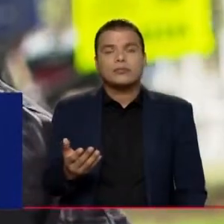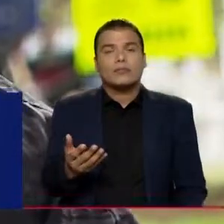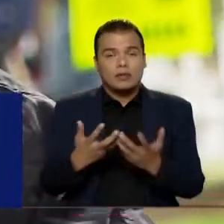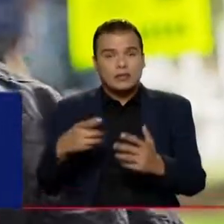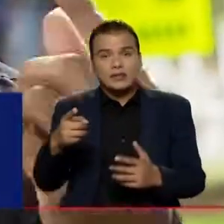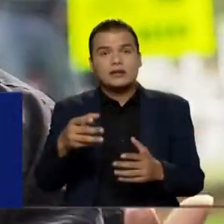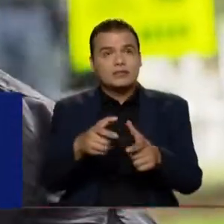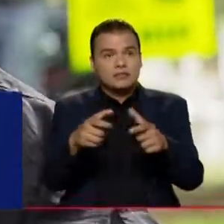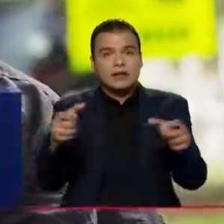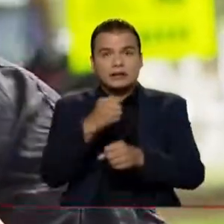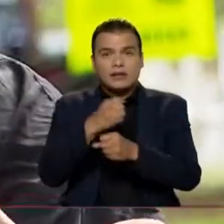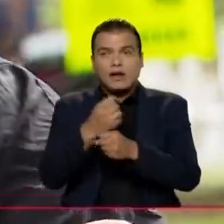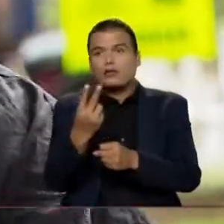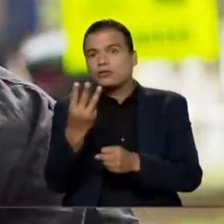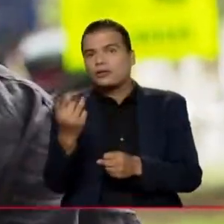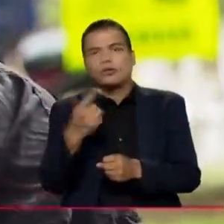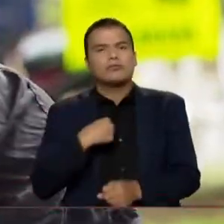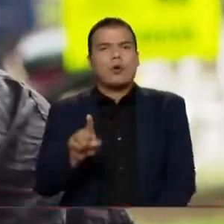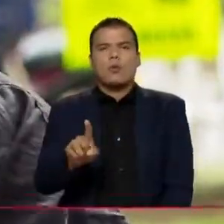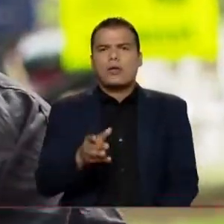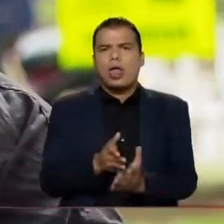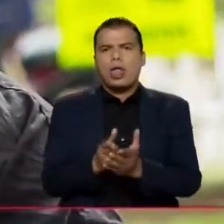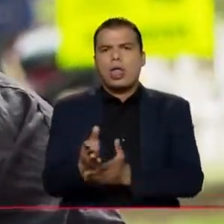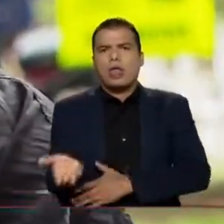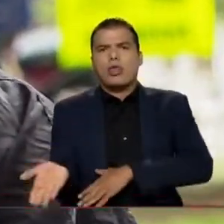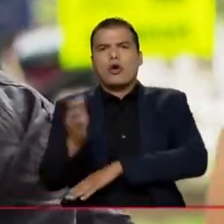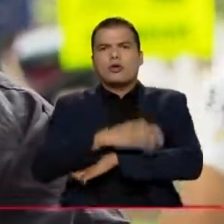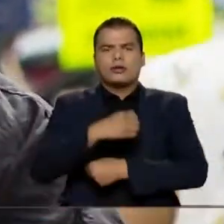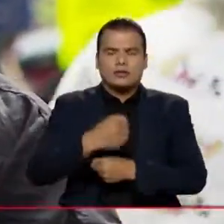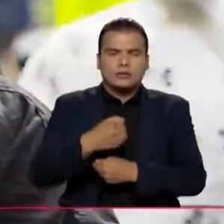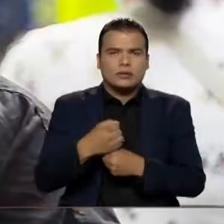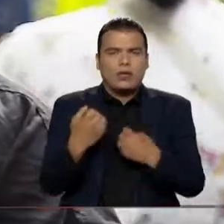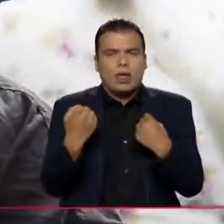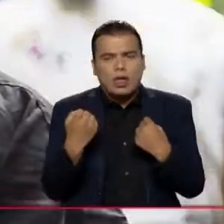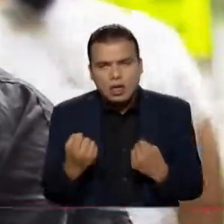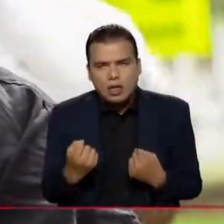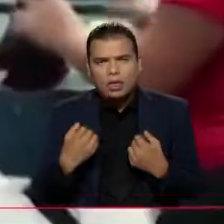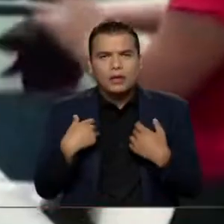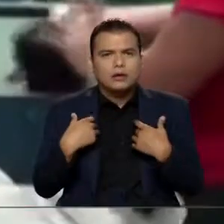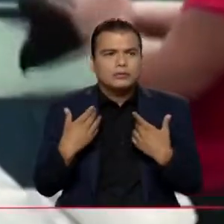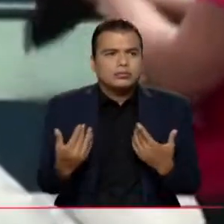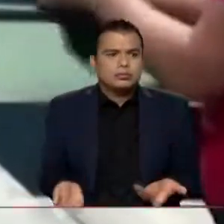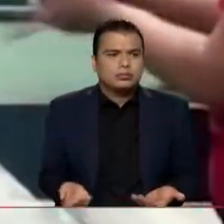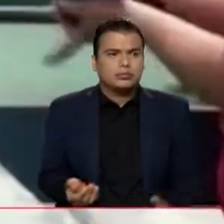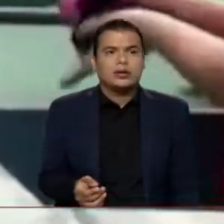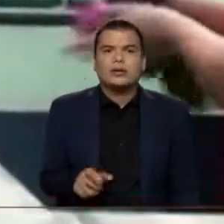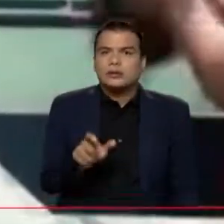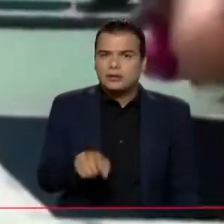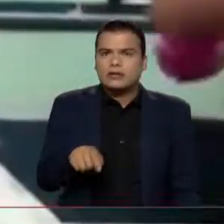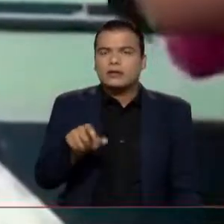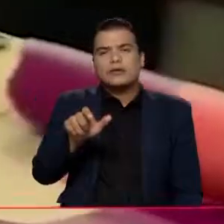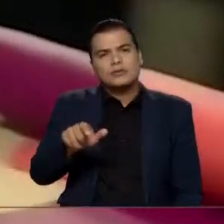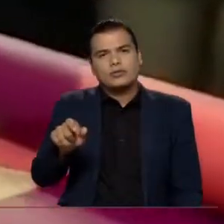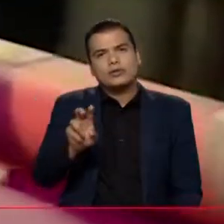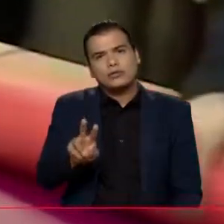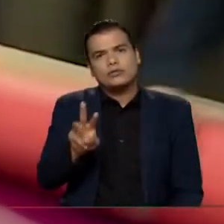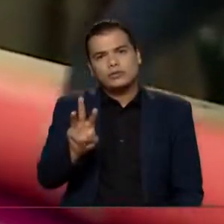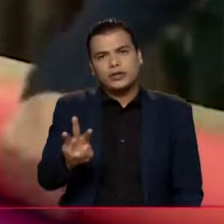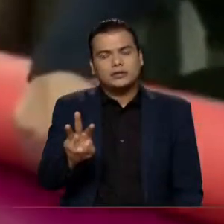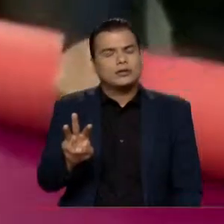una sola persona para hacer eso. Eso implica más horas laborales, eso implica más desgaste en las personas. ¿Y todo eso a cambio de qué? Del mismo